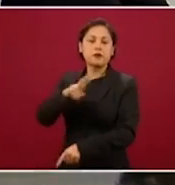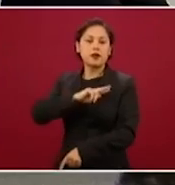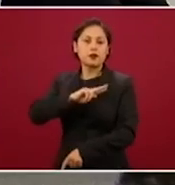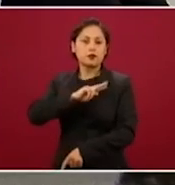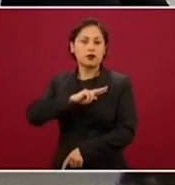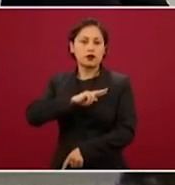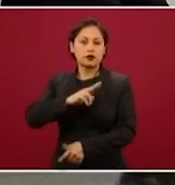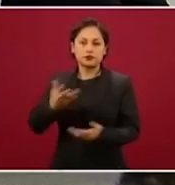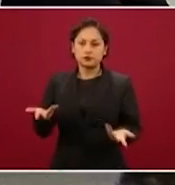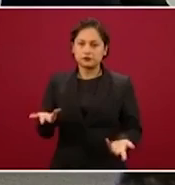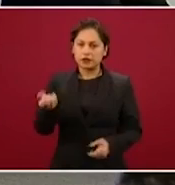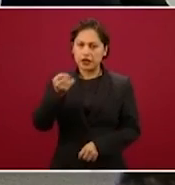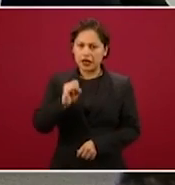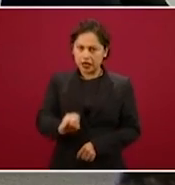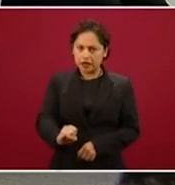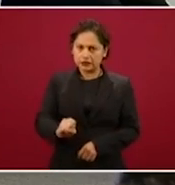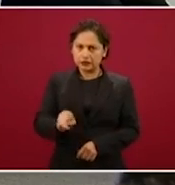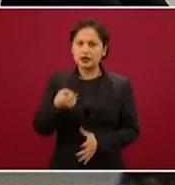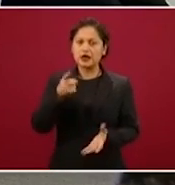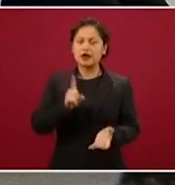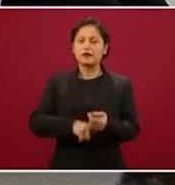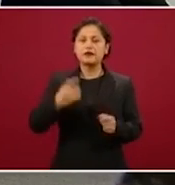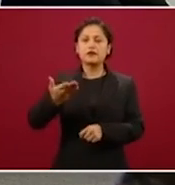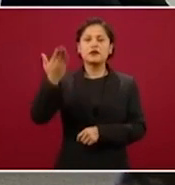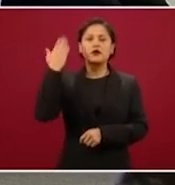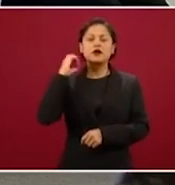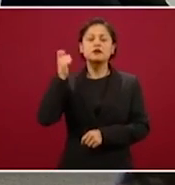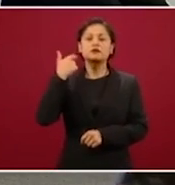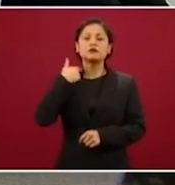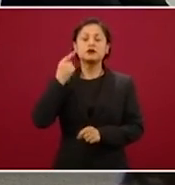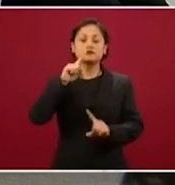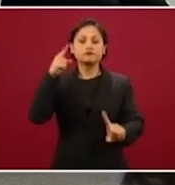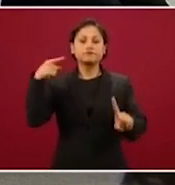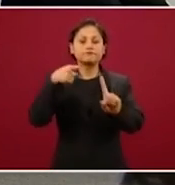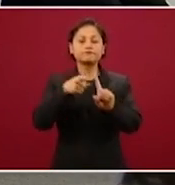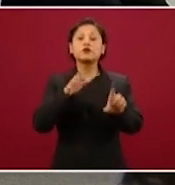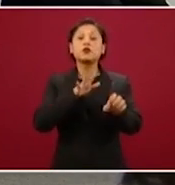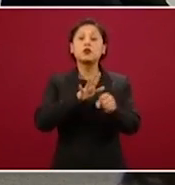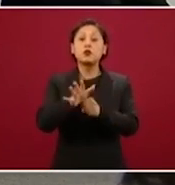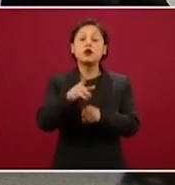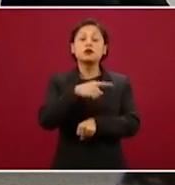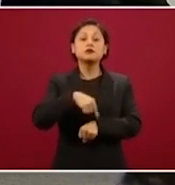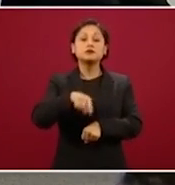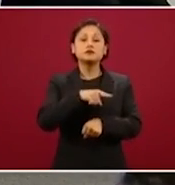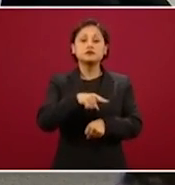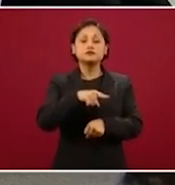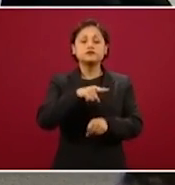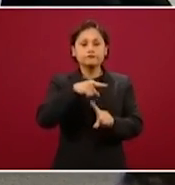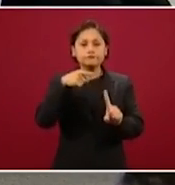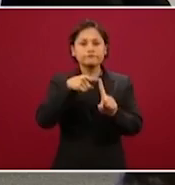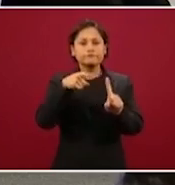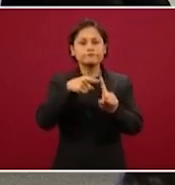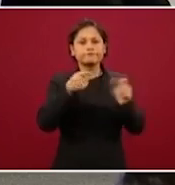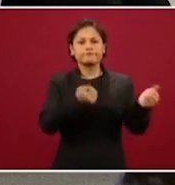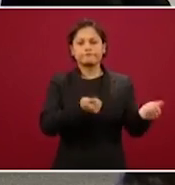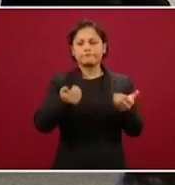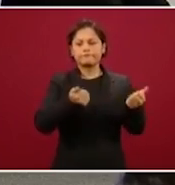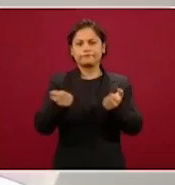facilitar la corrupción, facilitar el saqueo, a eso se dedicaba. ¿Qué van a tener programas